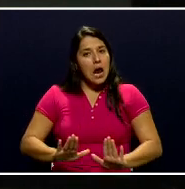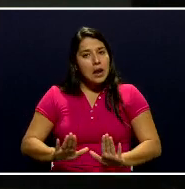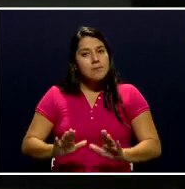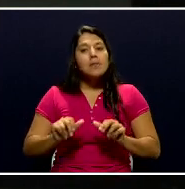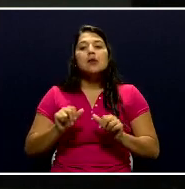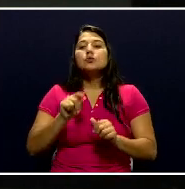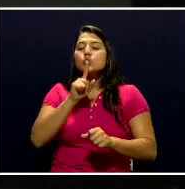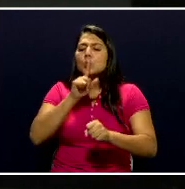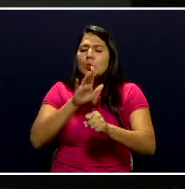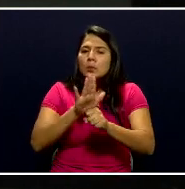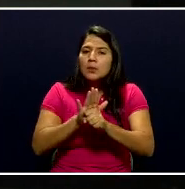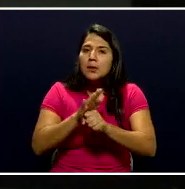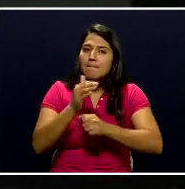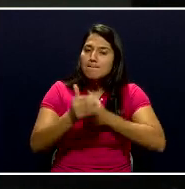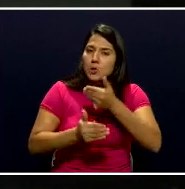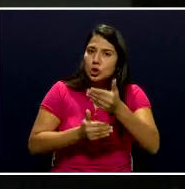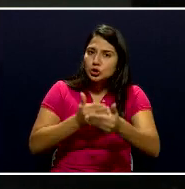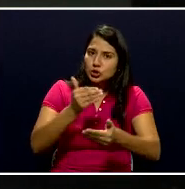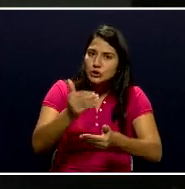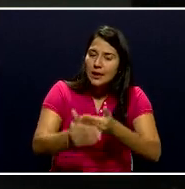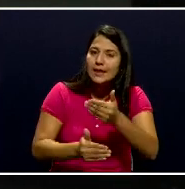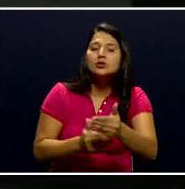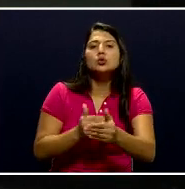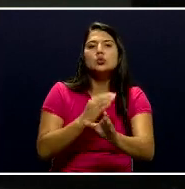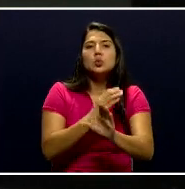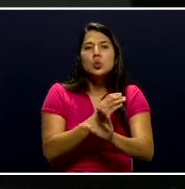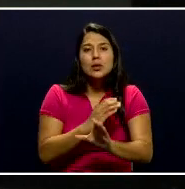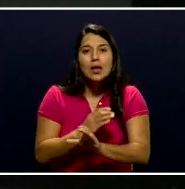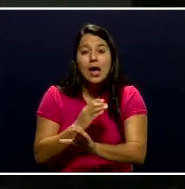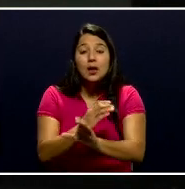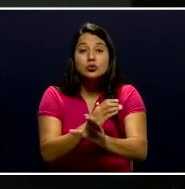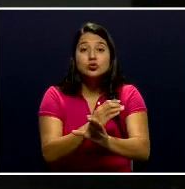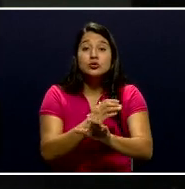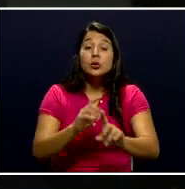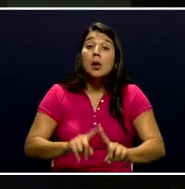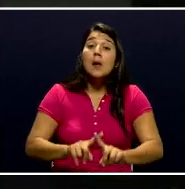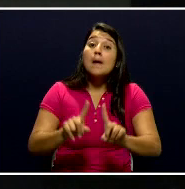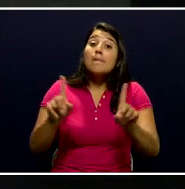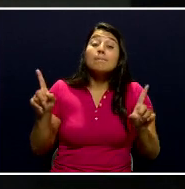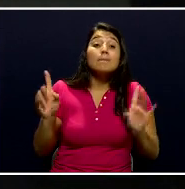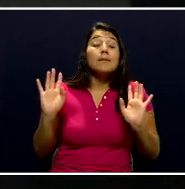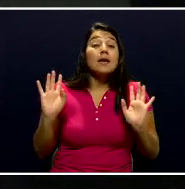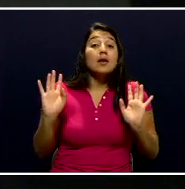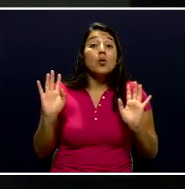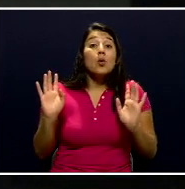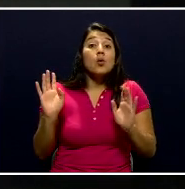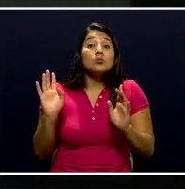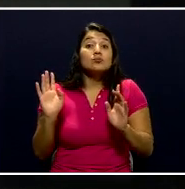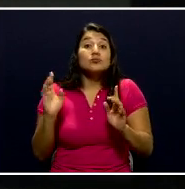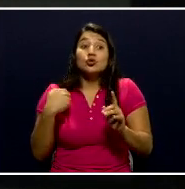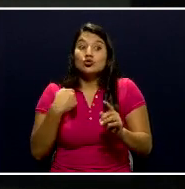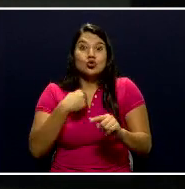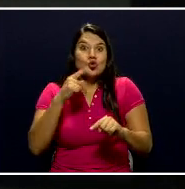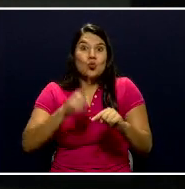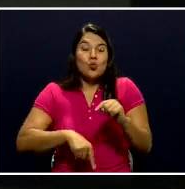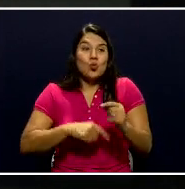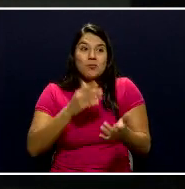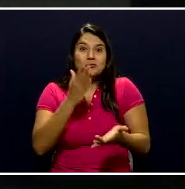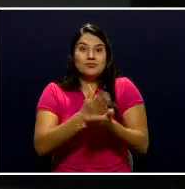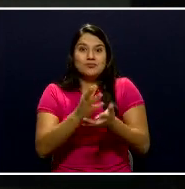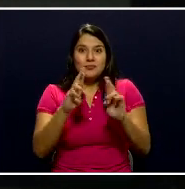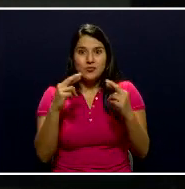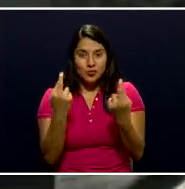los procedimientos, pero hay actividades humanas que hasta que no haya una cuarentena generalizada no podemos dejar de llevar